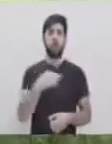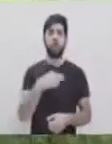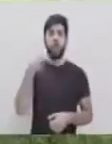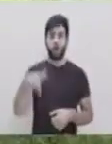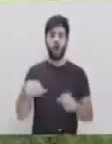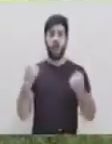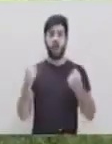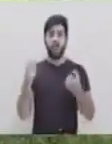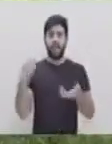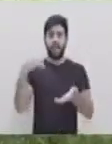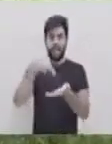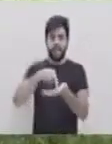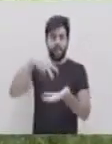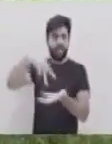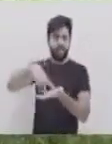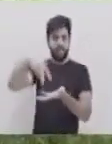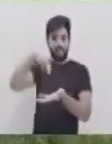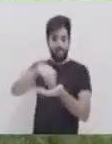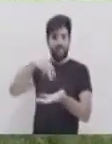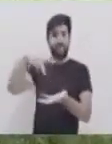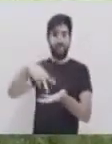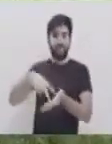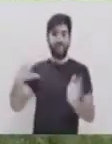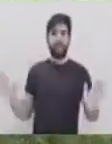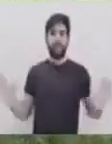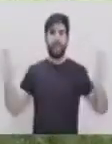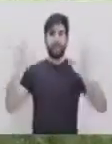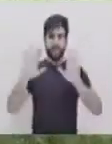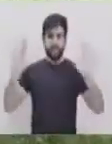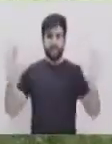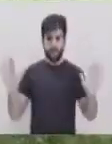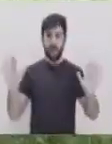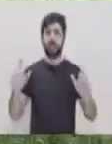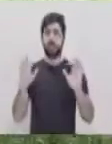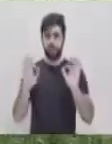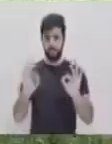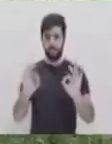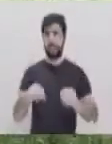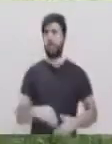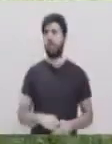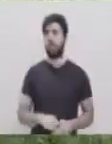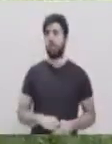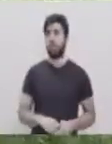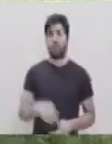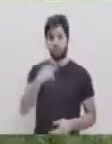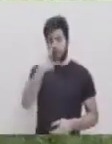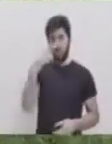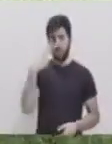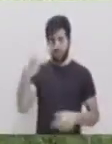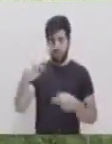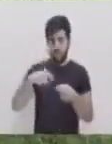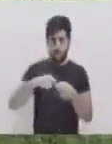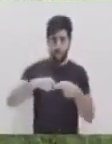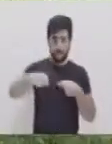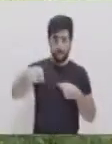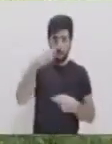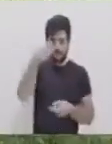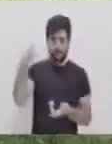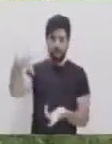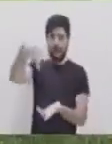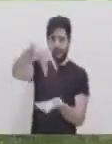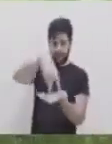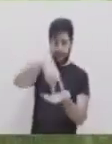hacer payasitos. Para hacer los payasitos necesito que tengas tu cuerda y que estés con tus piernas separadas.